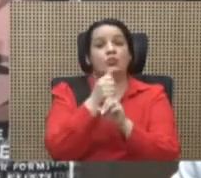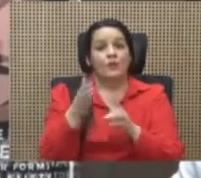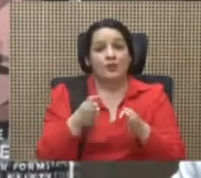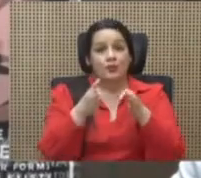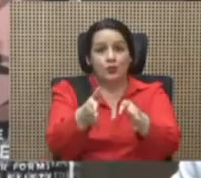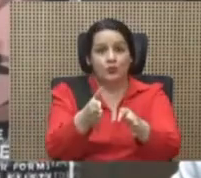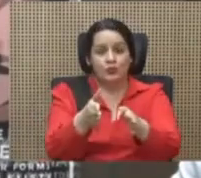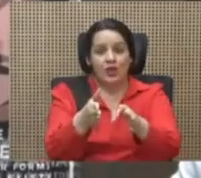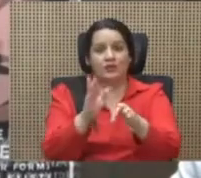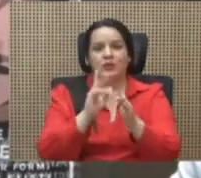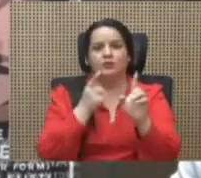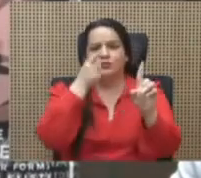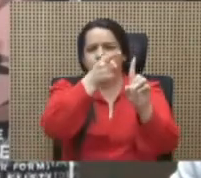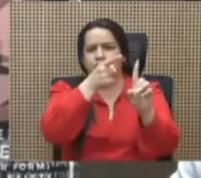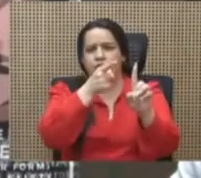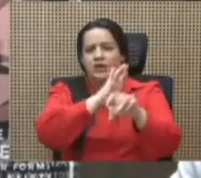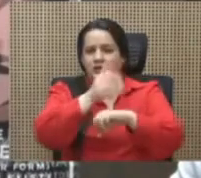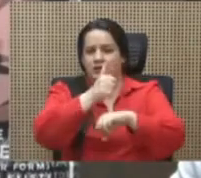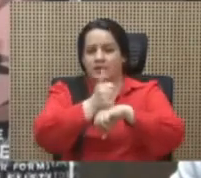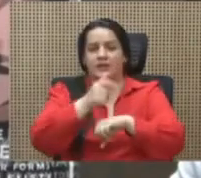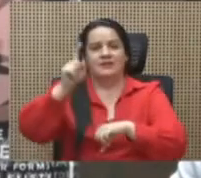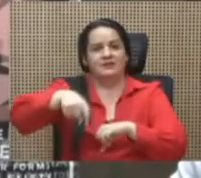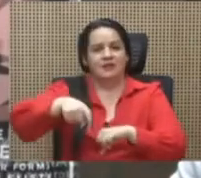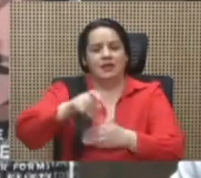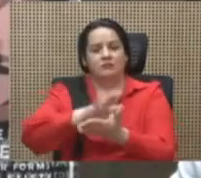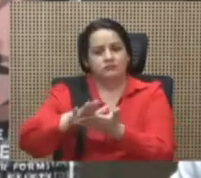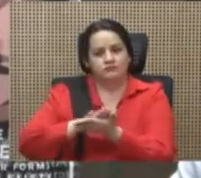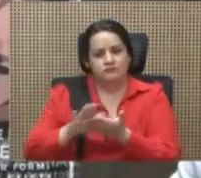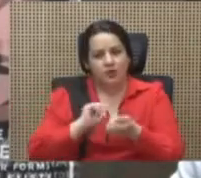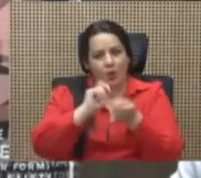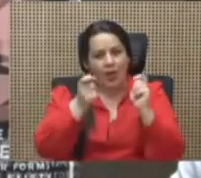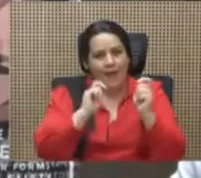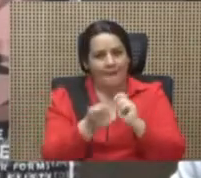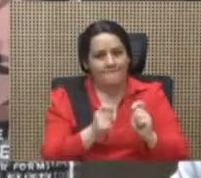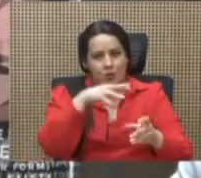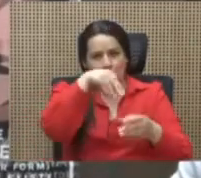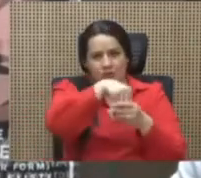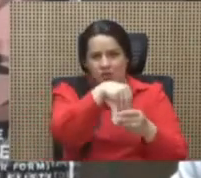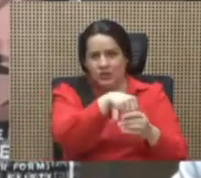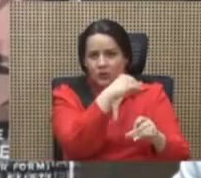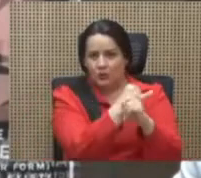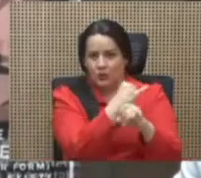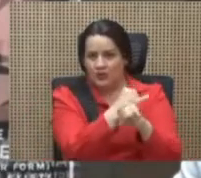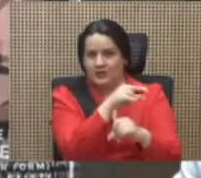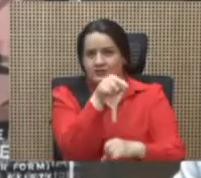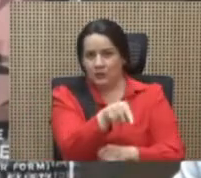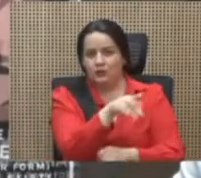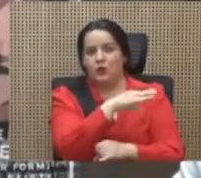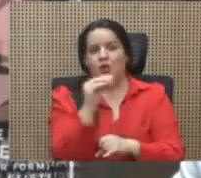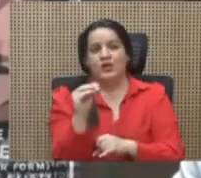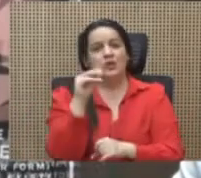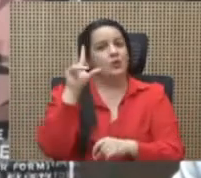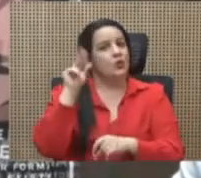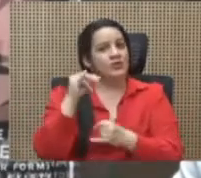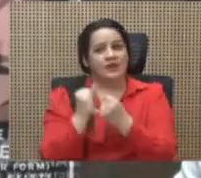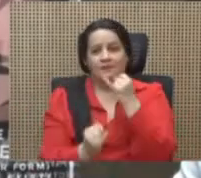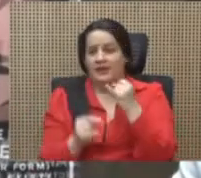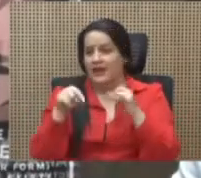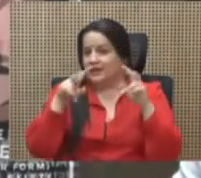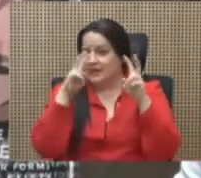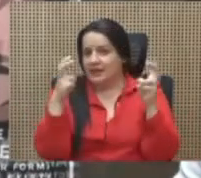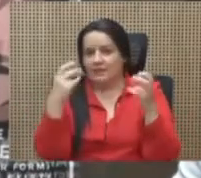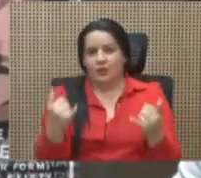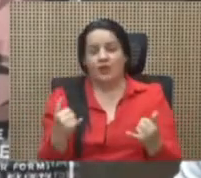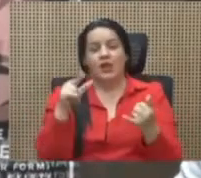necesaria una reestructuración interna una limpieza por eso el tema no acaba aquí porque hay un proyecto de ley en la comisión de gobierno y Administración